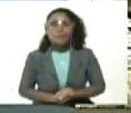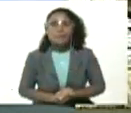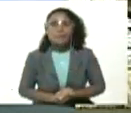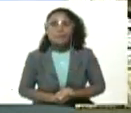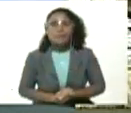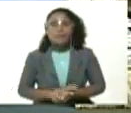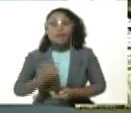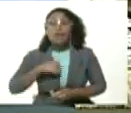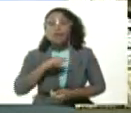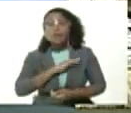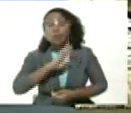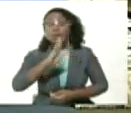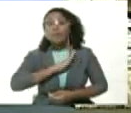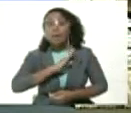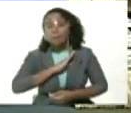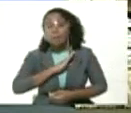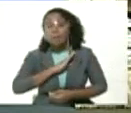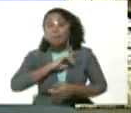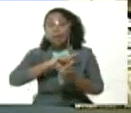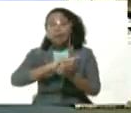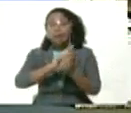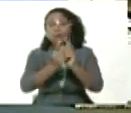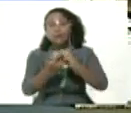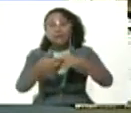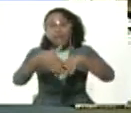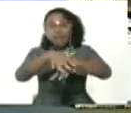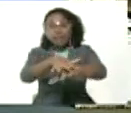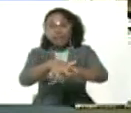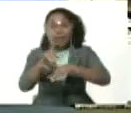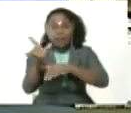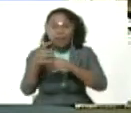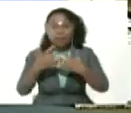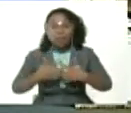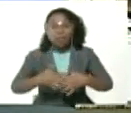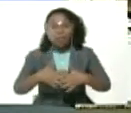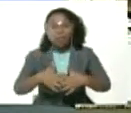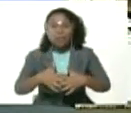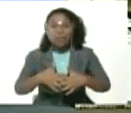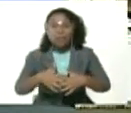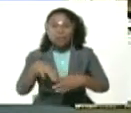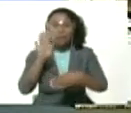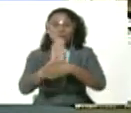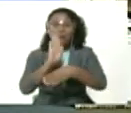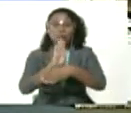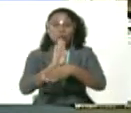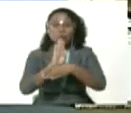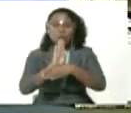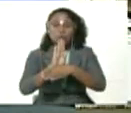Nosotros tenemos que combinar para que estas empresas sean protegidas,